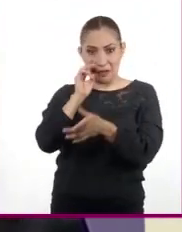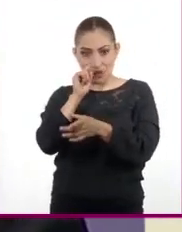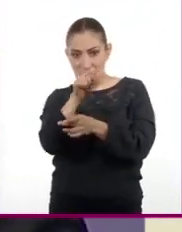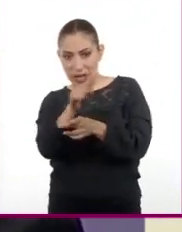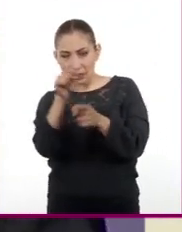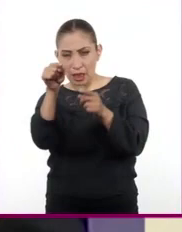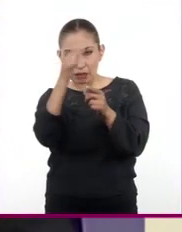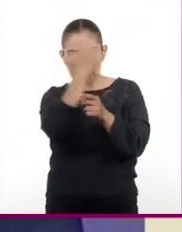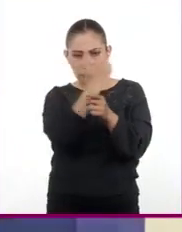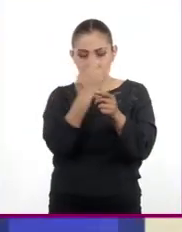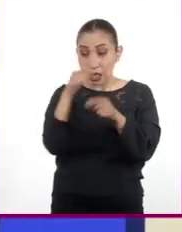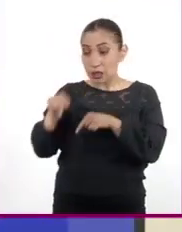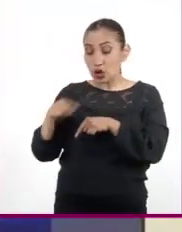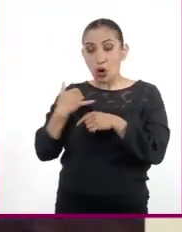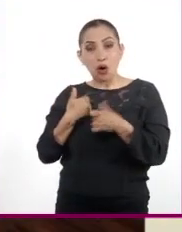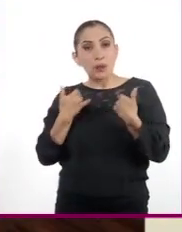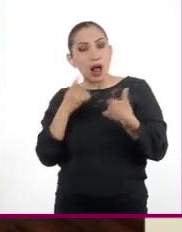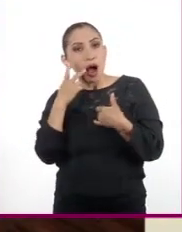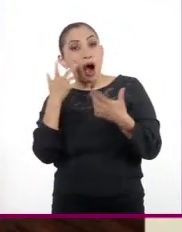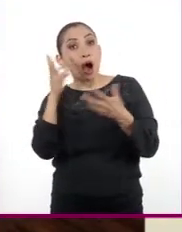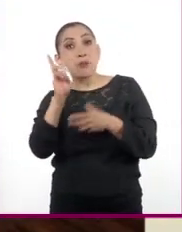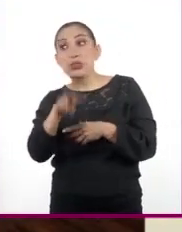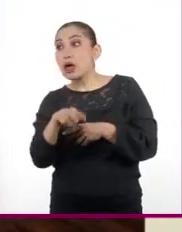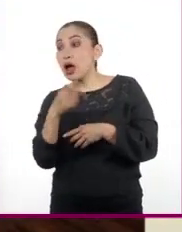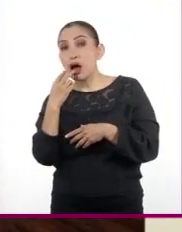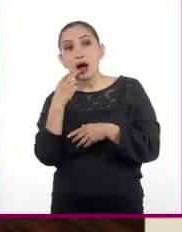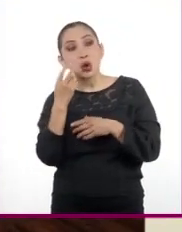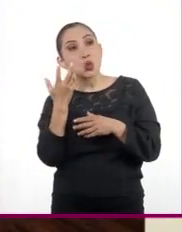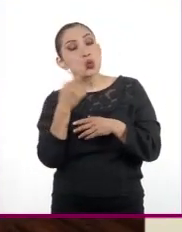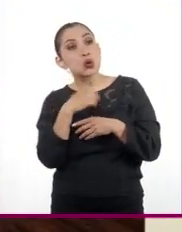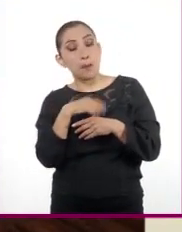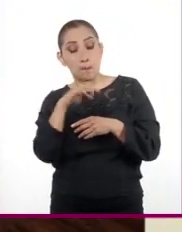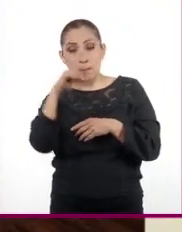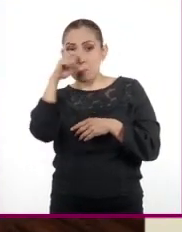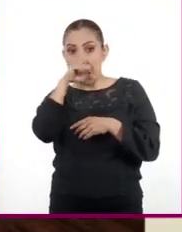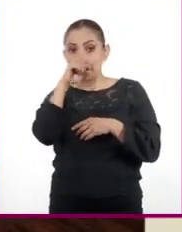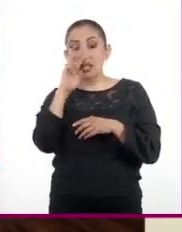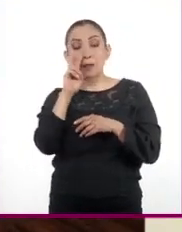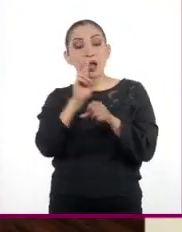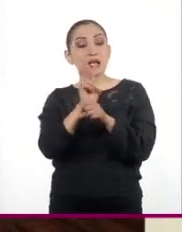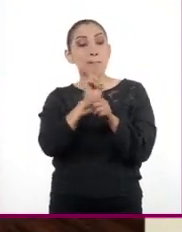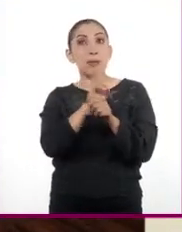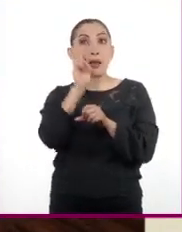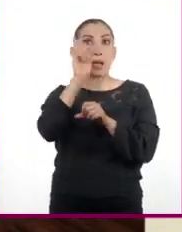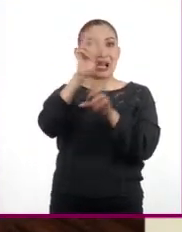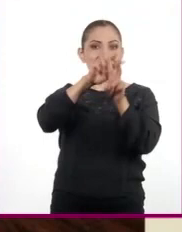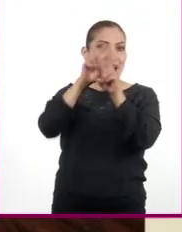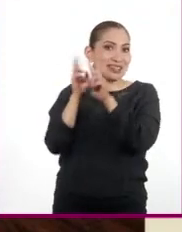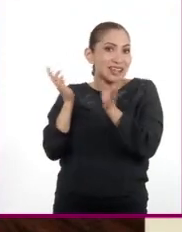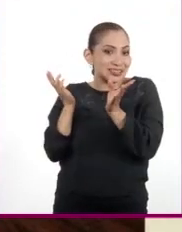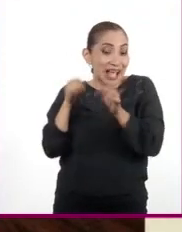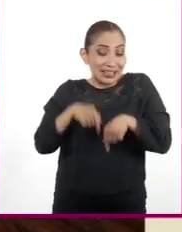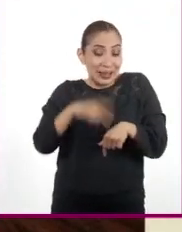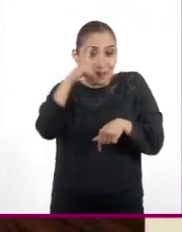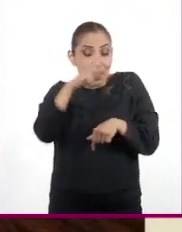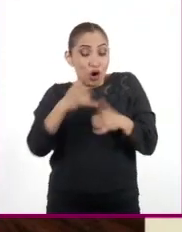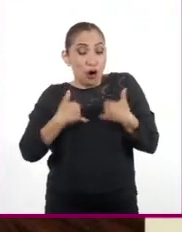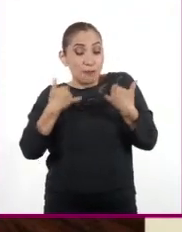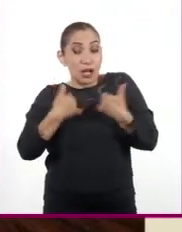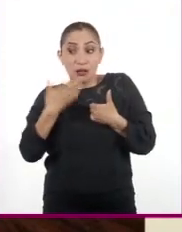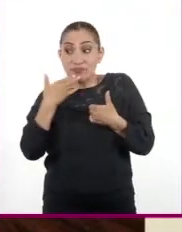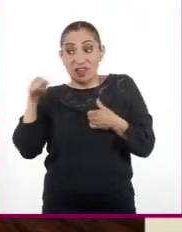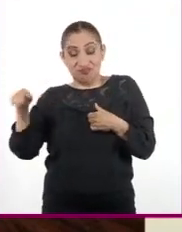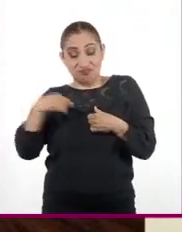maestra. Esto para los jóvenes es valiosísimo, porque bueno, los mayas ya tenían observatorio para mirar las estrellas. Y en México los jóvenes